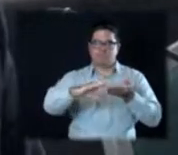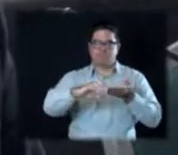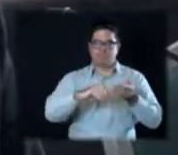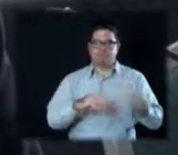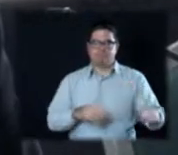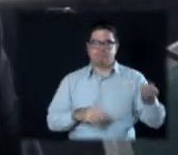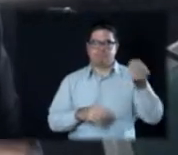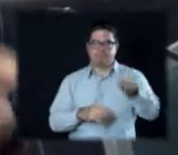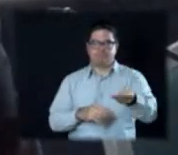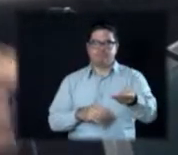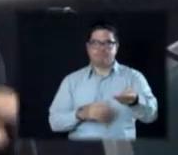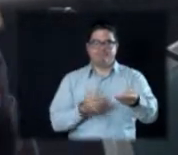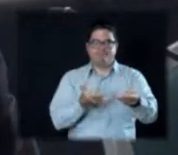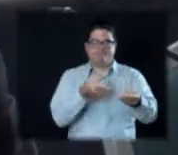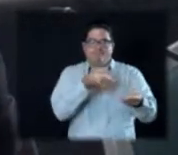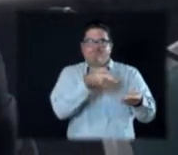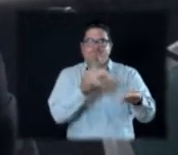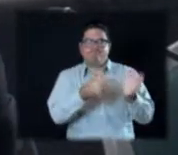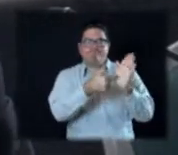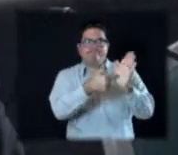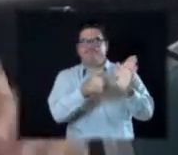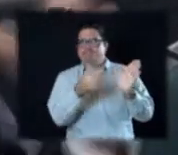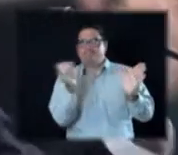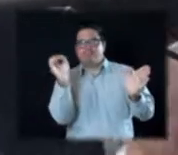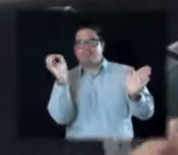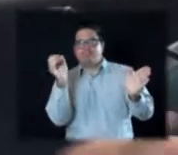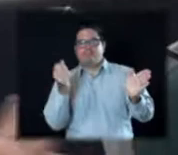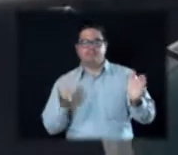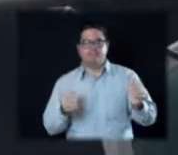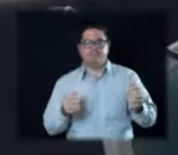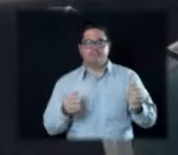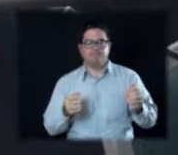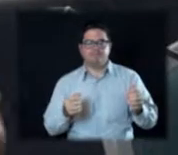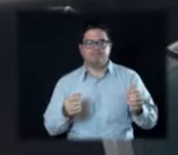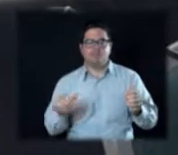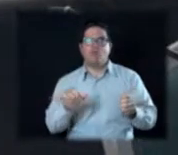cheques y no hay visibilidad.